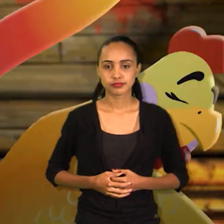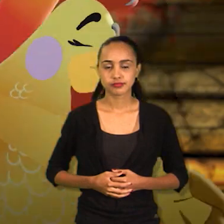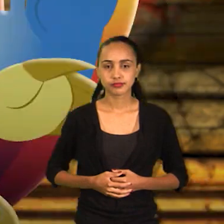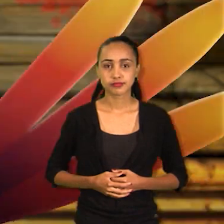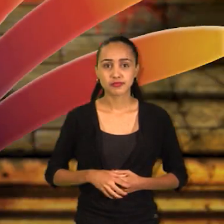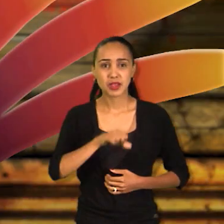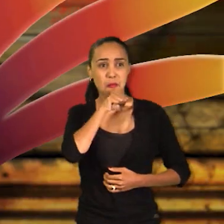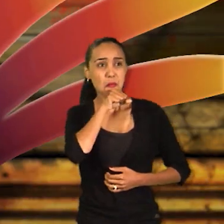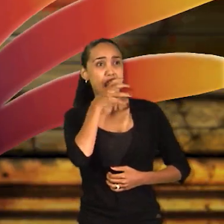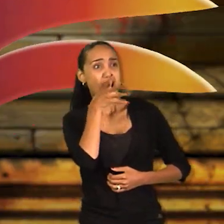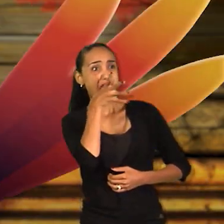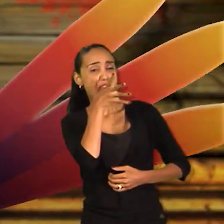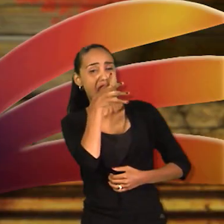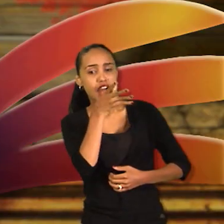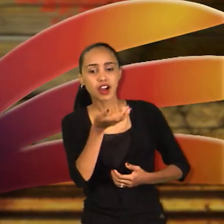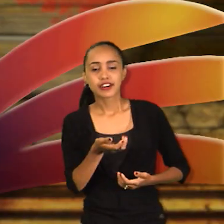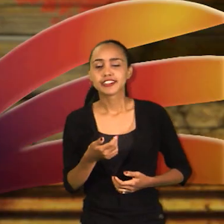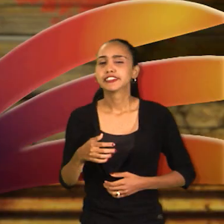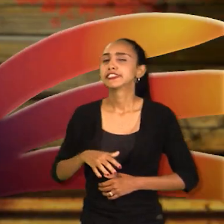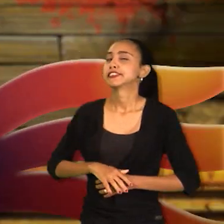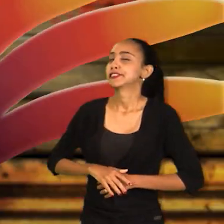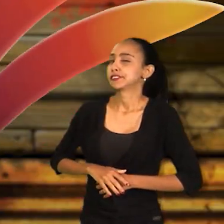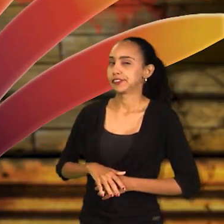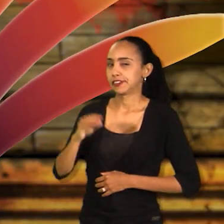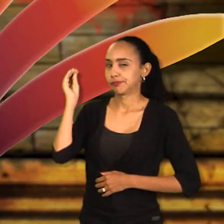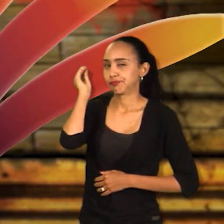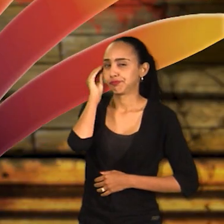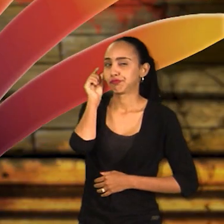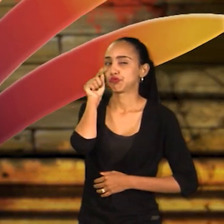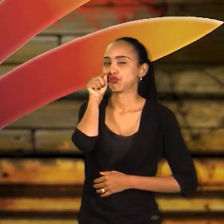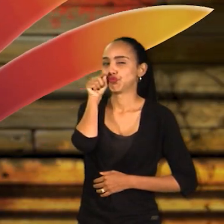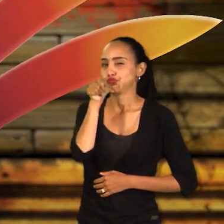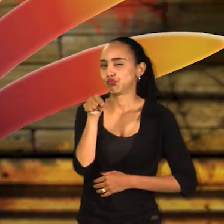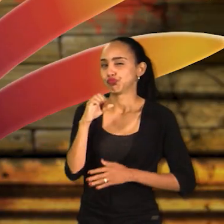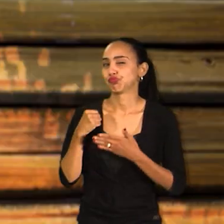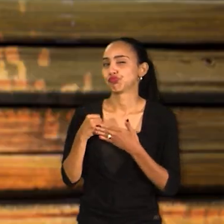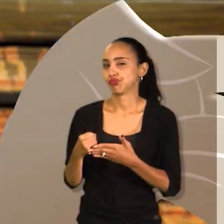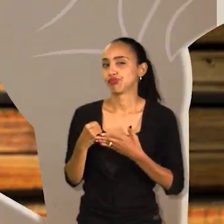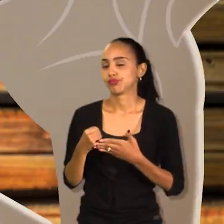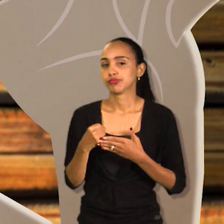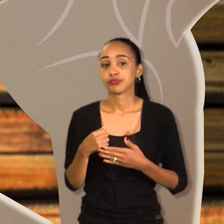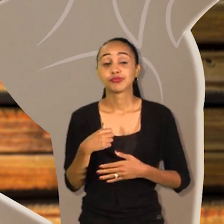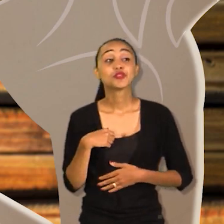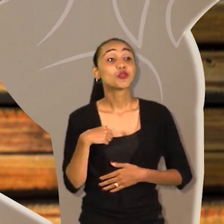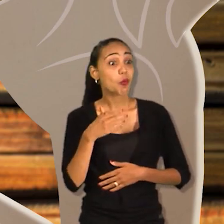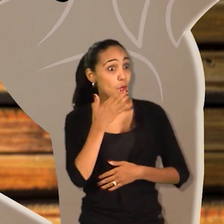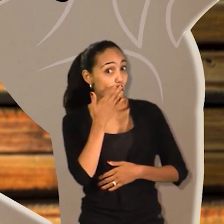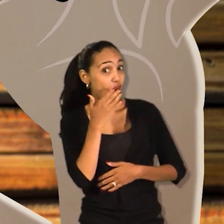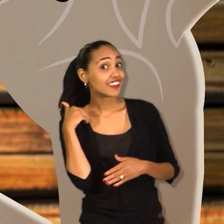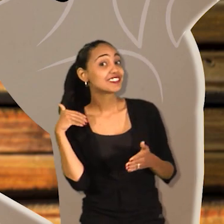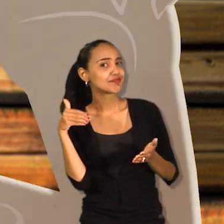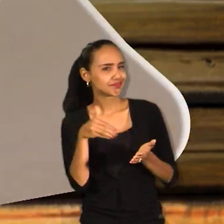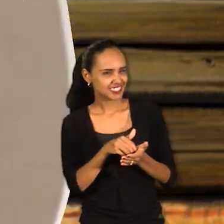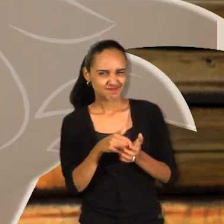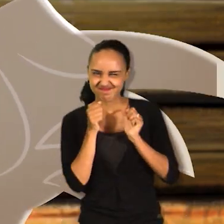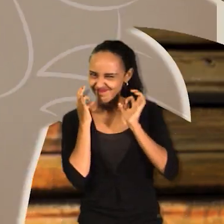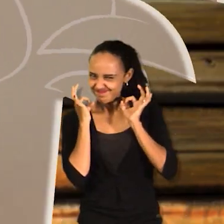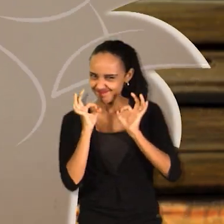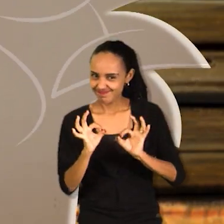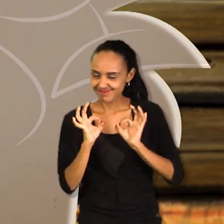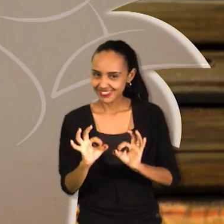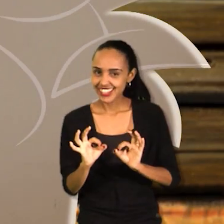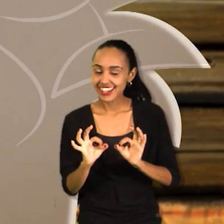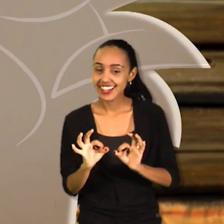¡Mamá! Ya sabía yo que usted estaba detrás de todo esto. Llegan en buen momento.